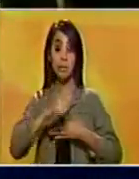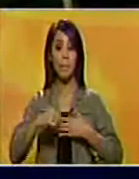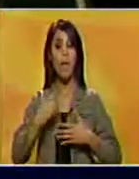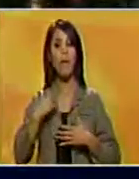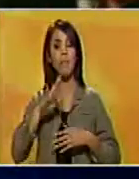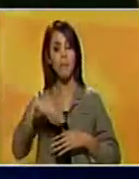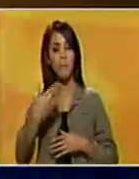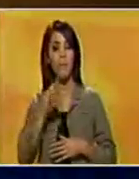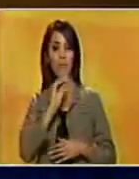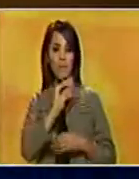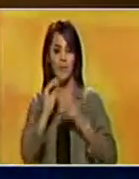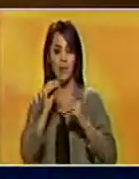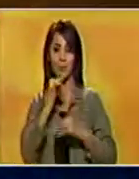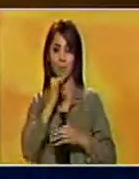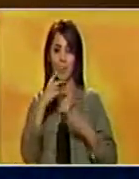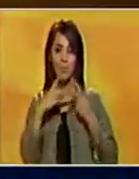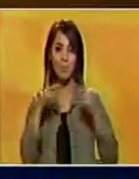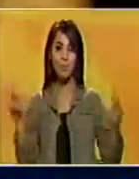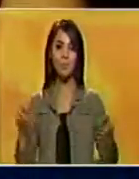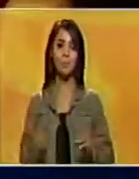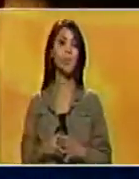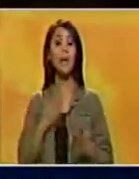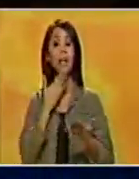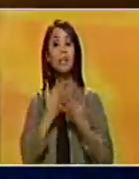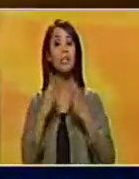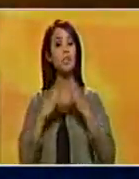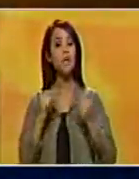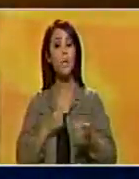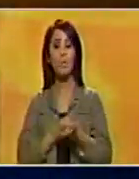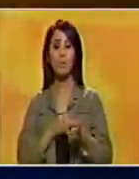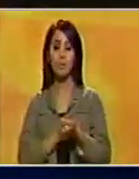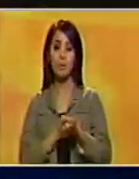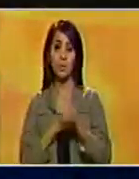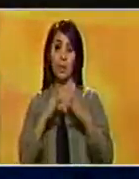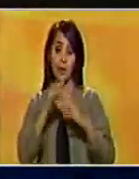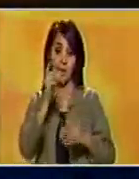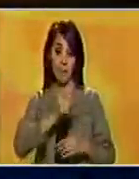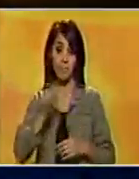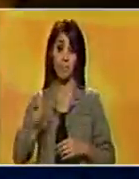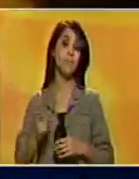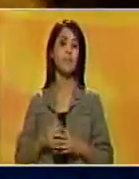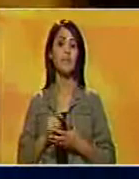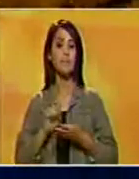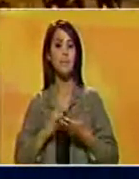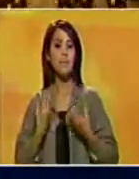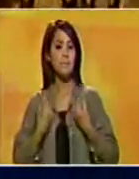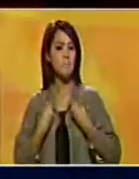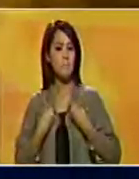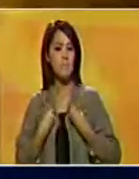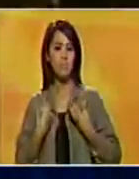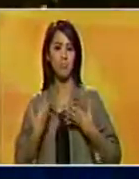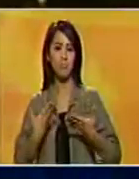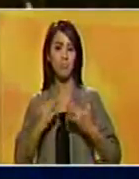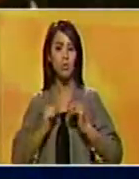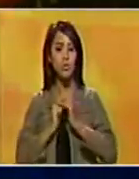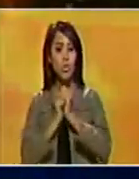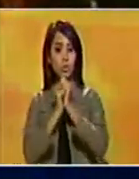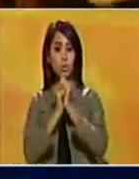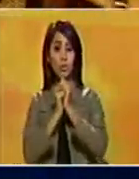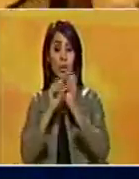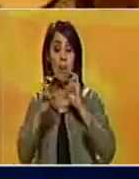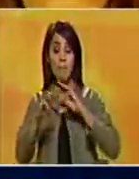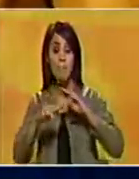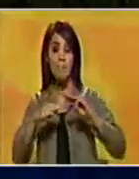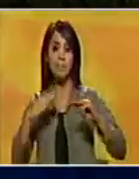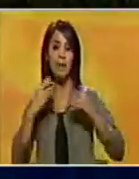próximamente. En el comunicado, la colombiana agradeció el apoyo de sus fans escribiendo: "He vivido momentos en los que sus oraciones y mensajes